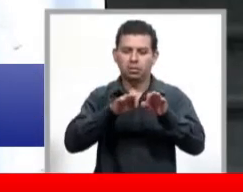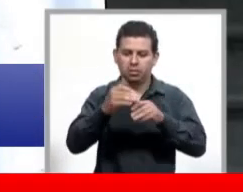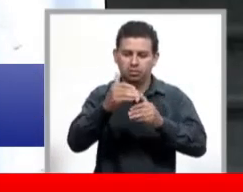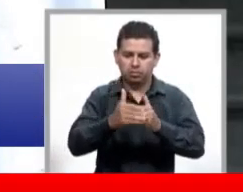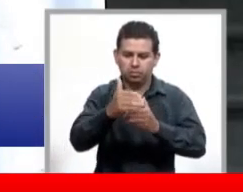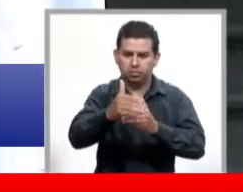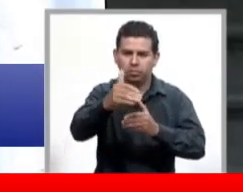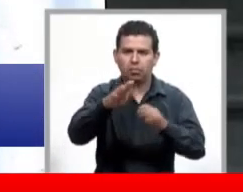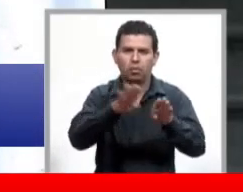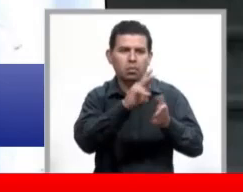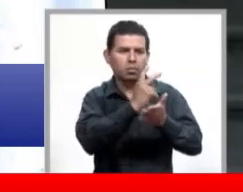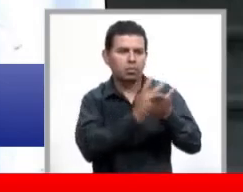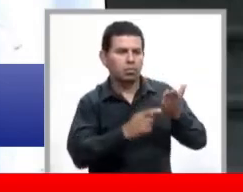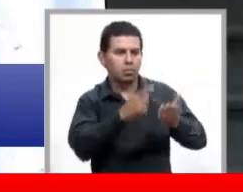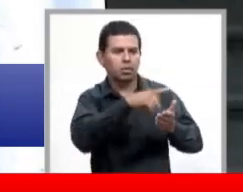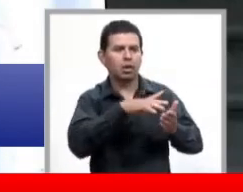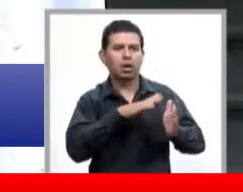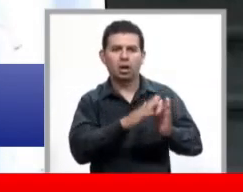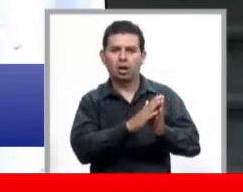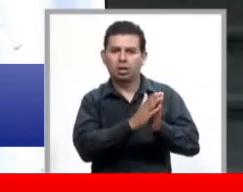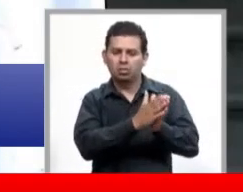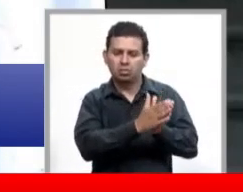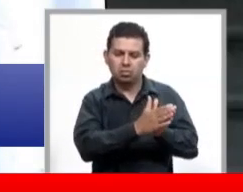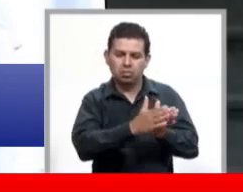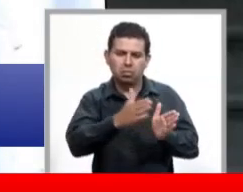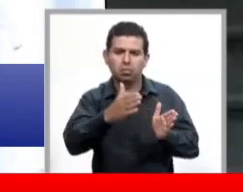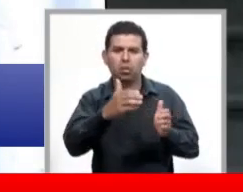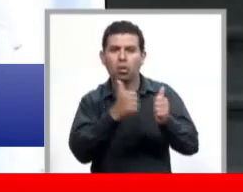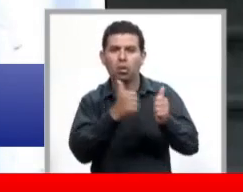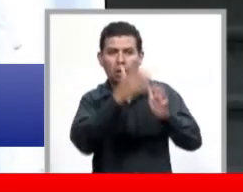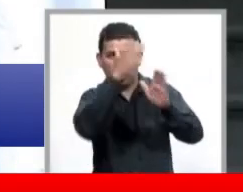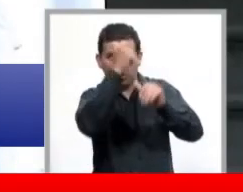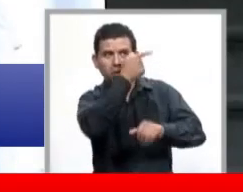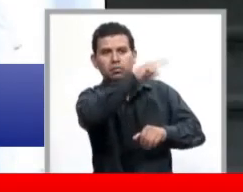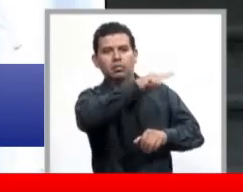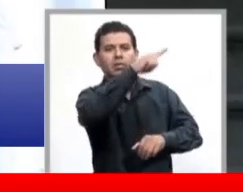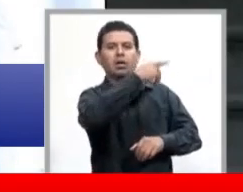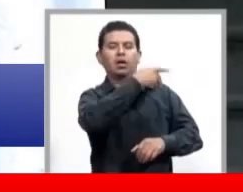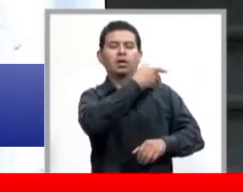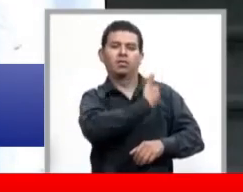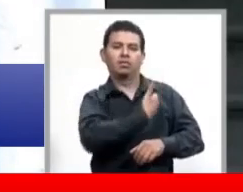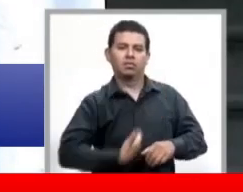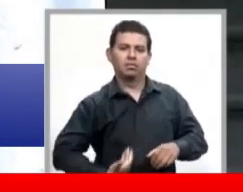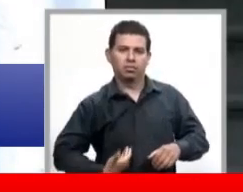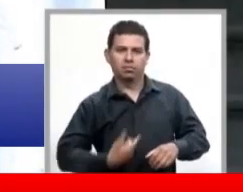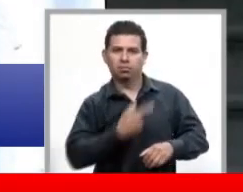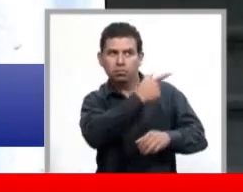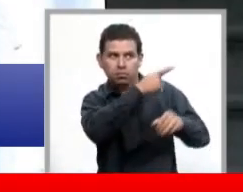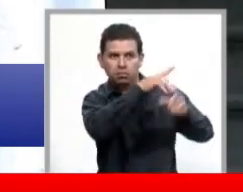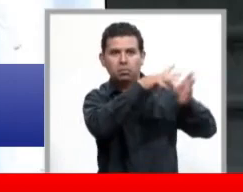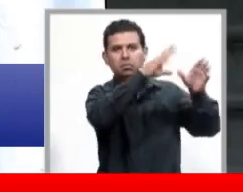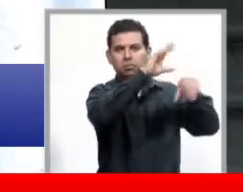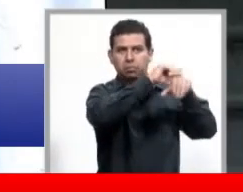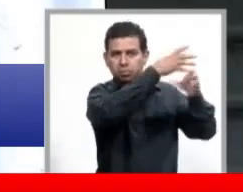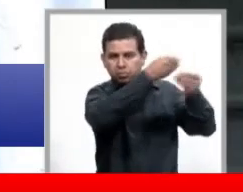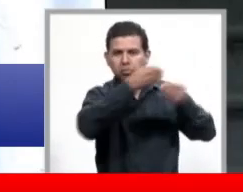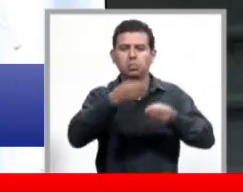que ha establecido el Consejo de Salubridad Federal. Ellos no han autorizado hasta este momento pruebas